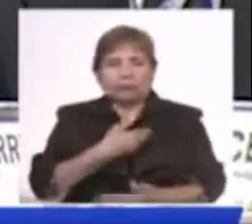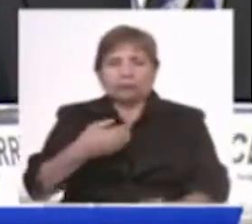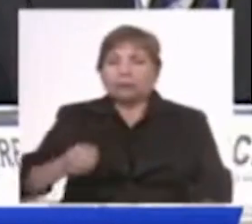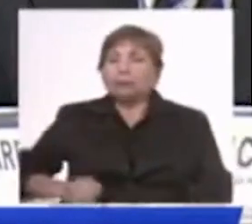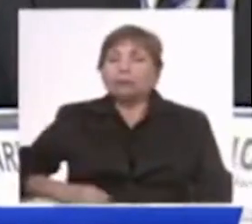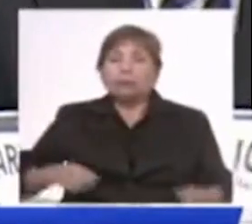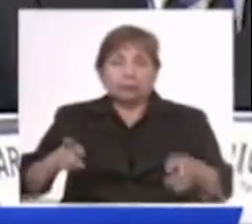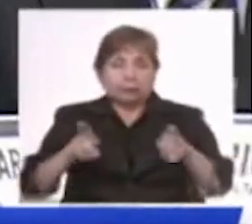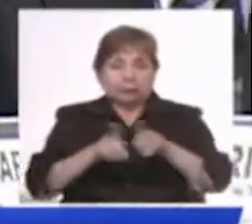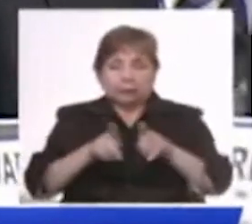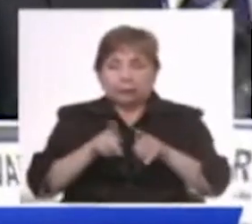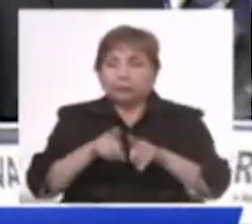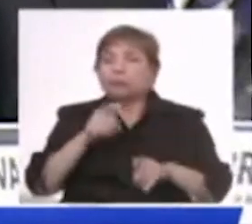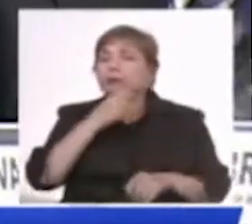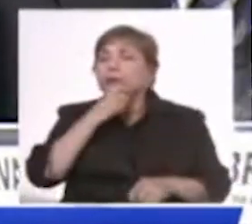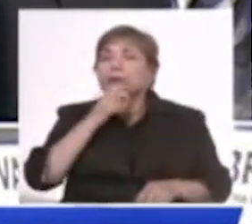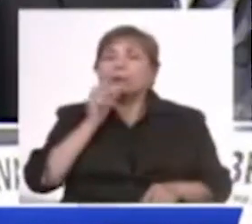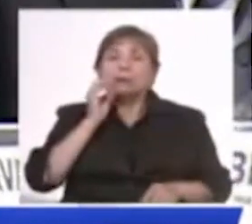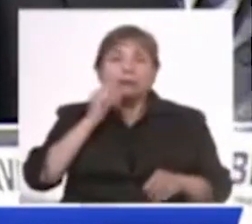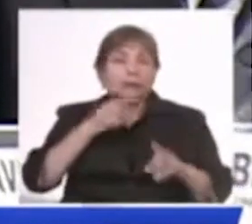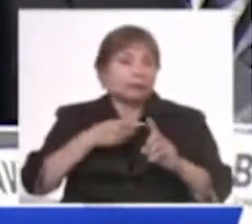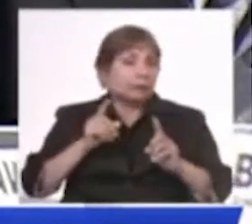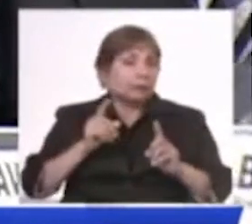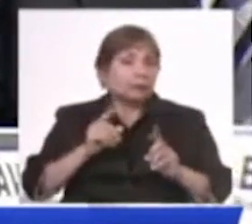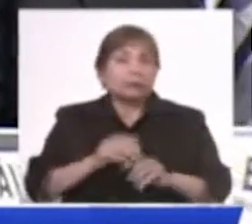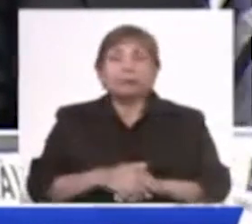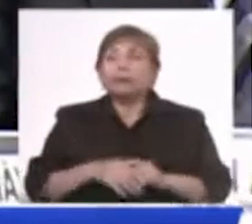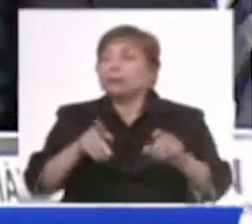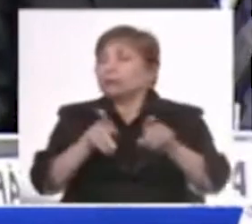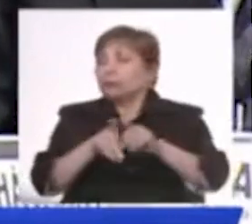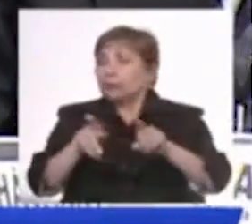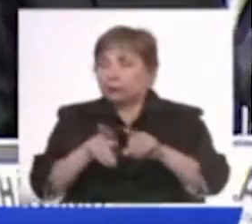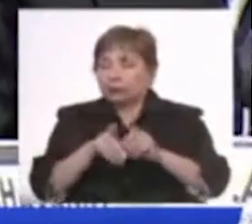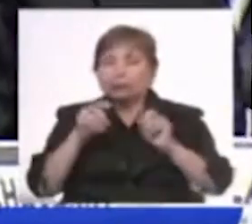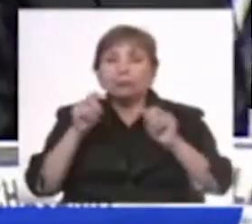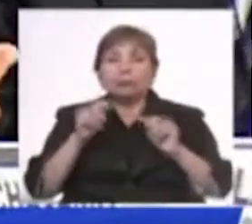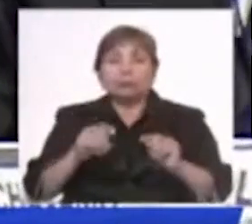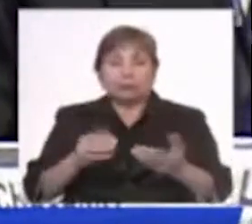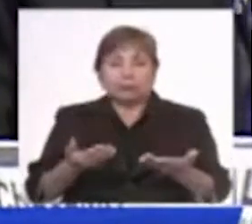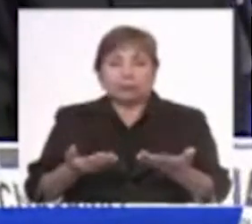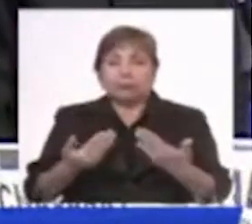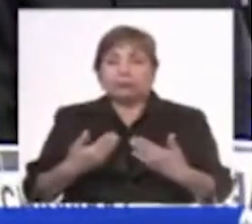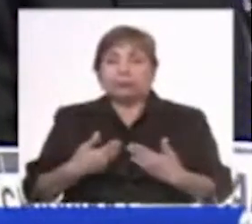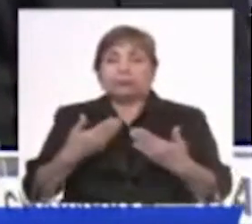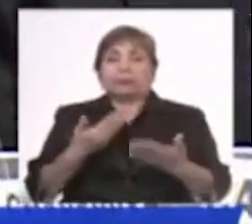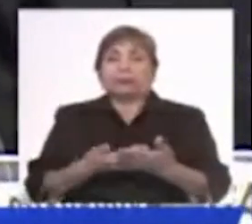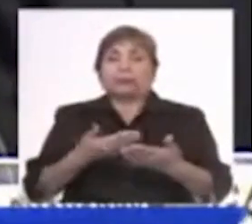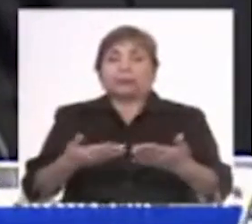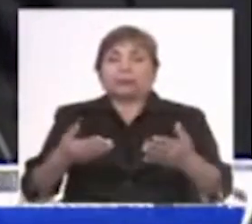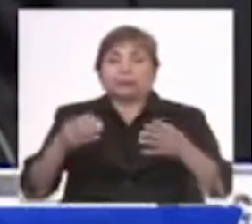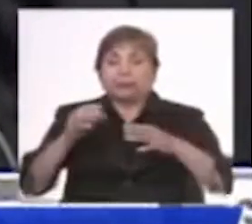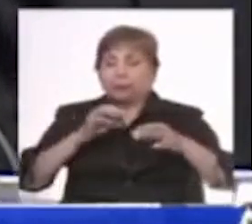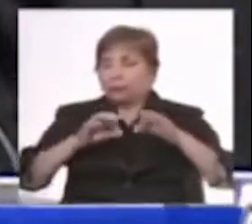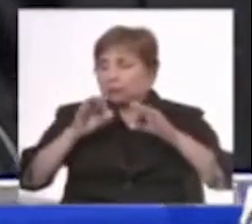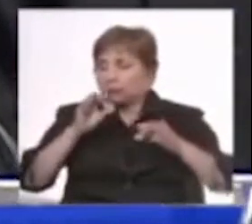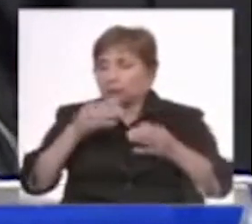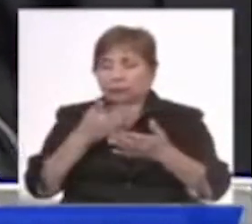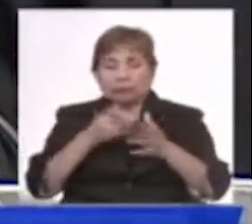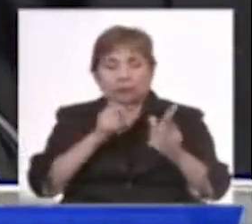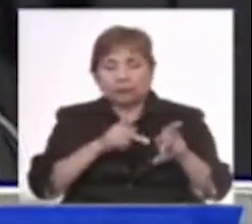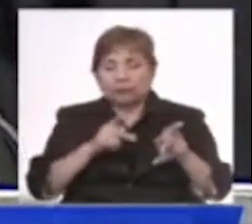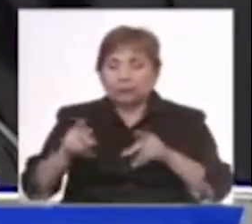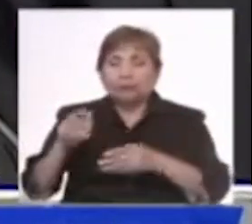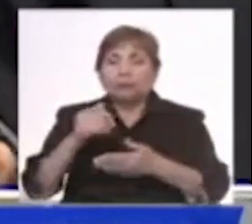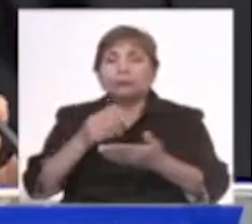público, incluso en las privadas. Sin embargo, también tiene que estar en un instrumento dinámico que es el Plan Anual